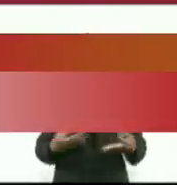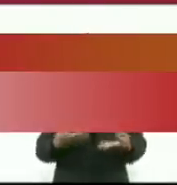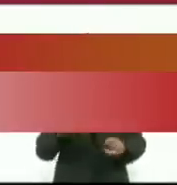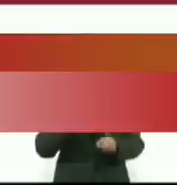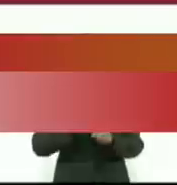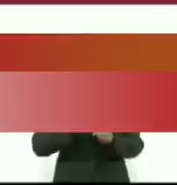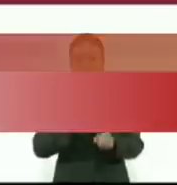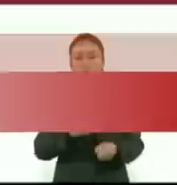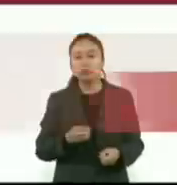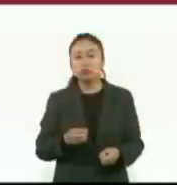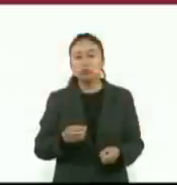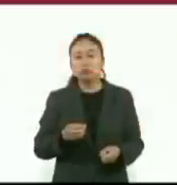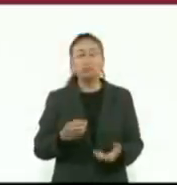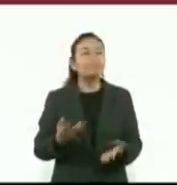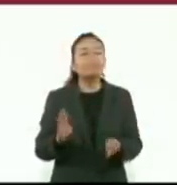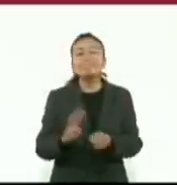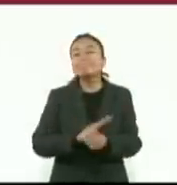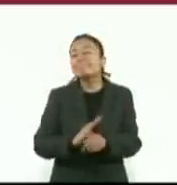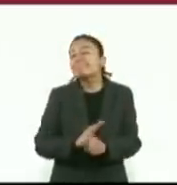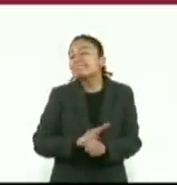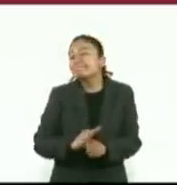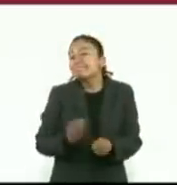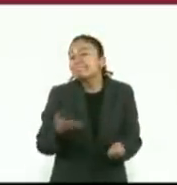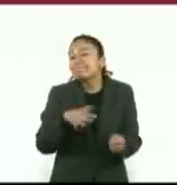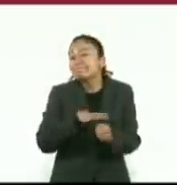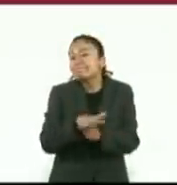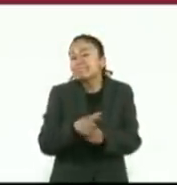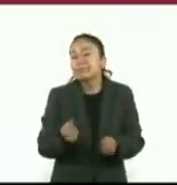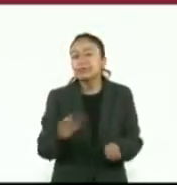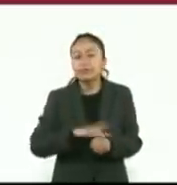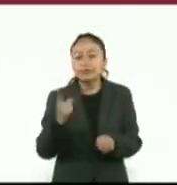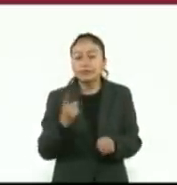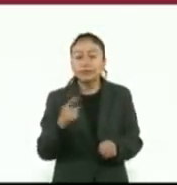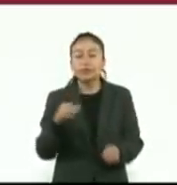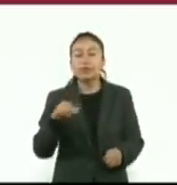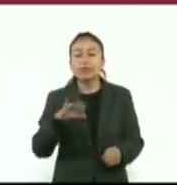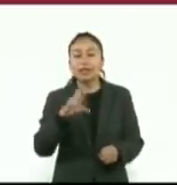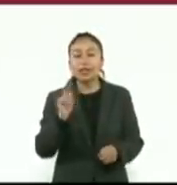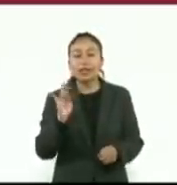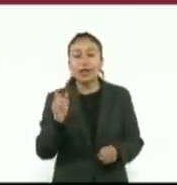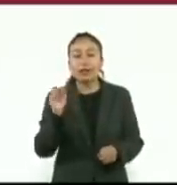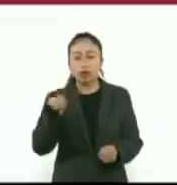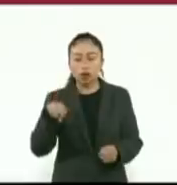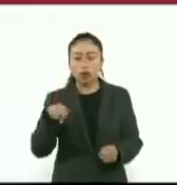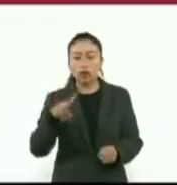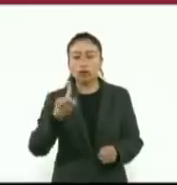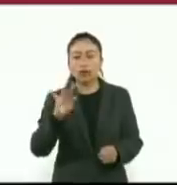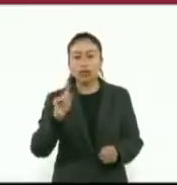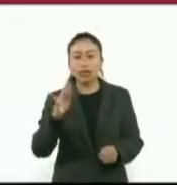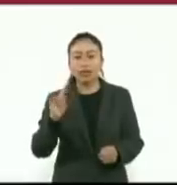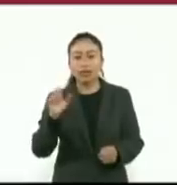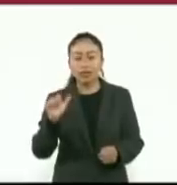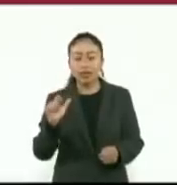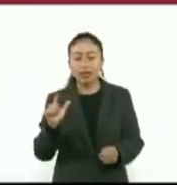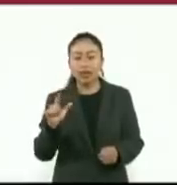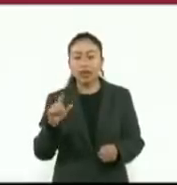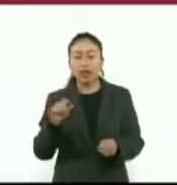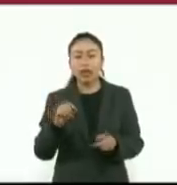tiene? Pues una gran ventaja, porque el carbón vegetal tiene emisiones de CO2